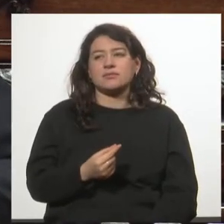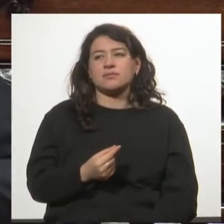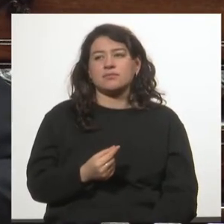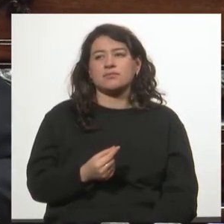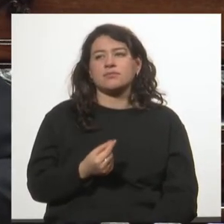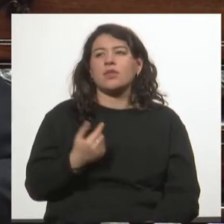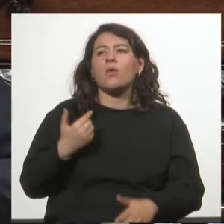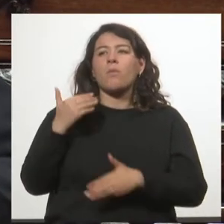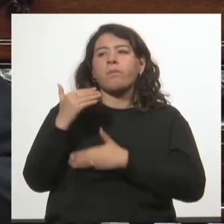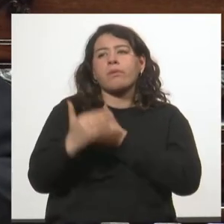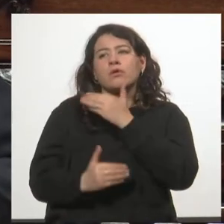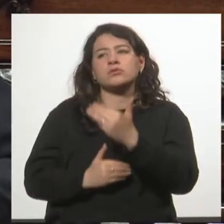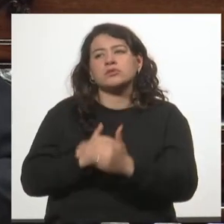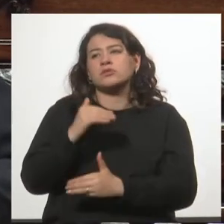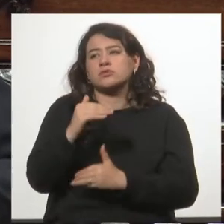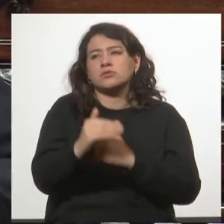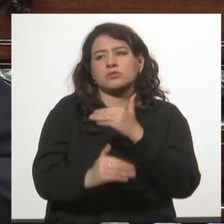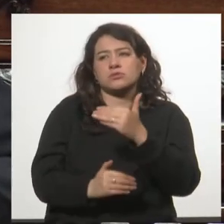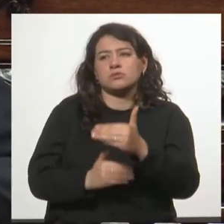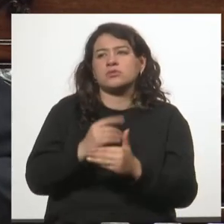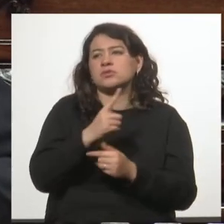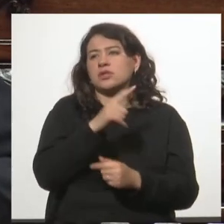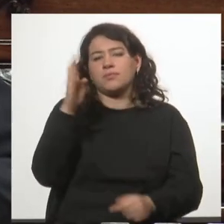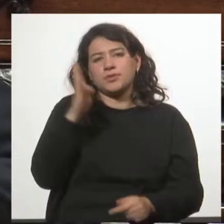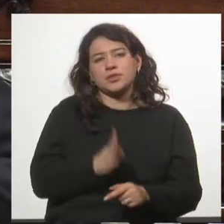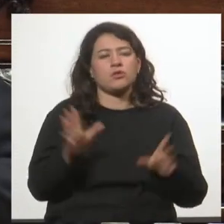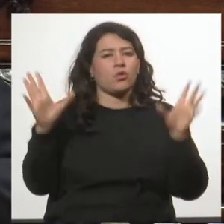un proceso de total oscuridad